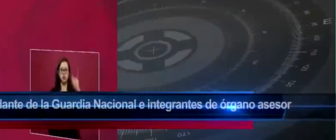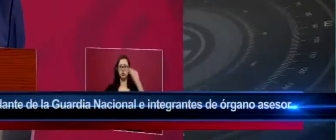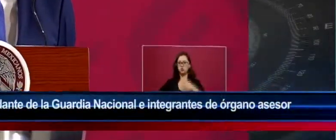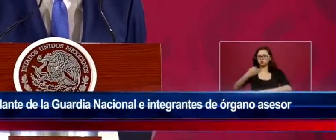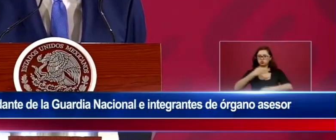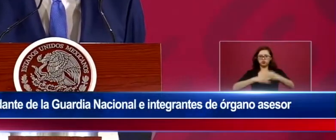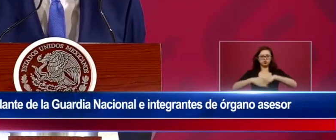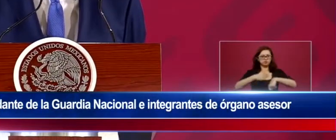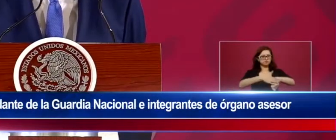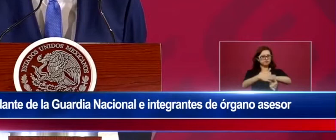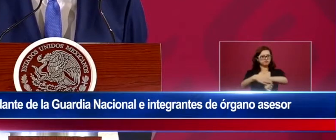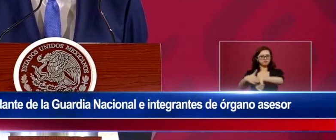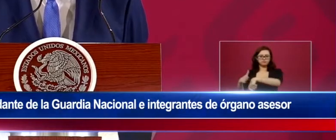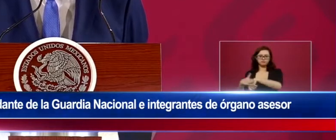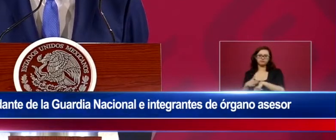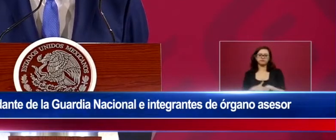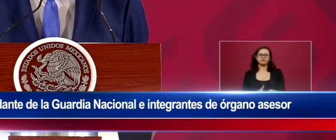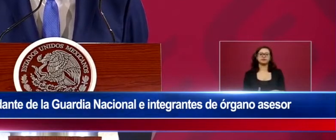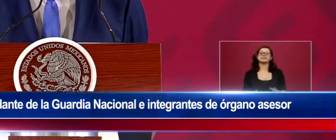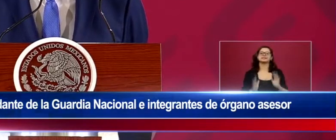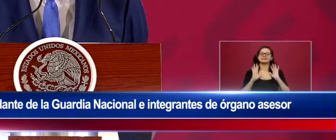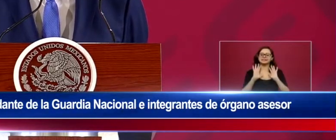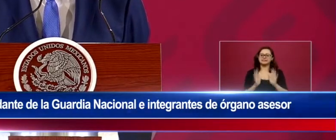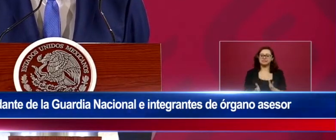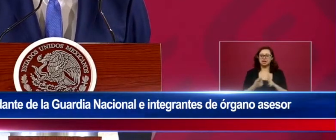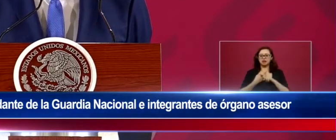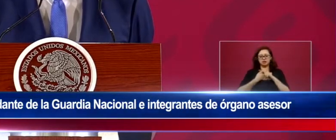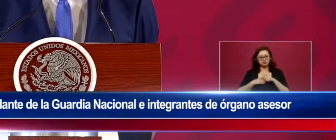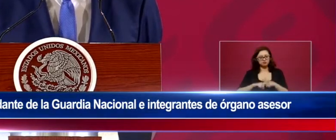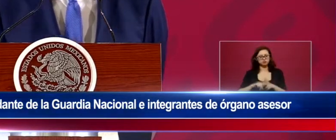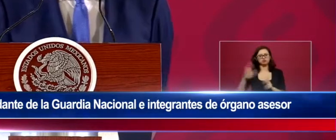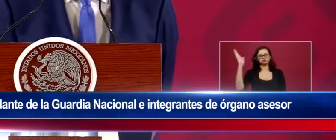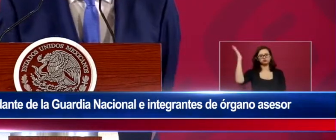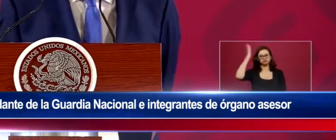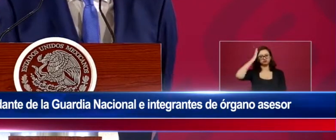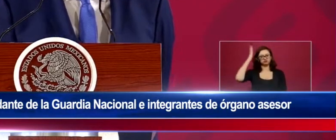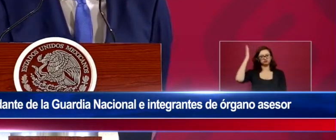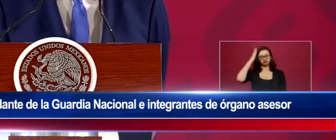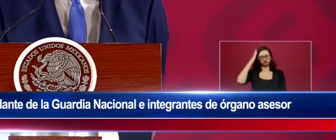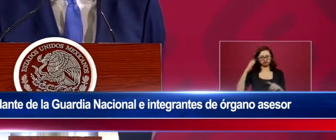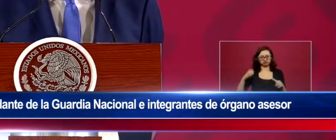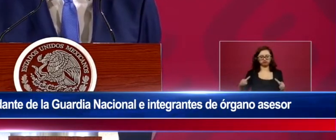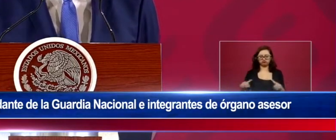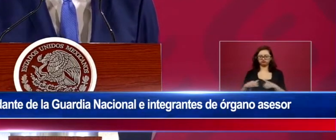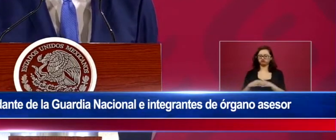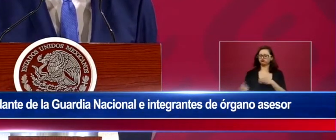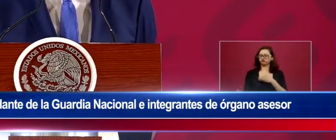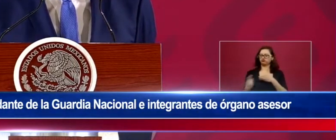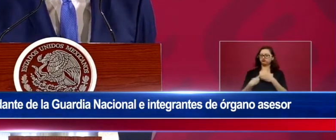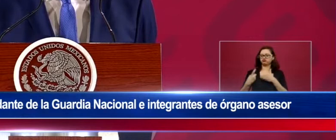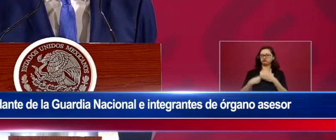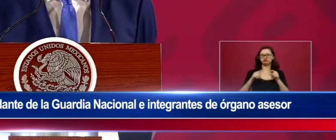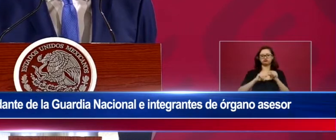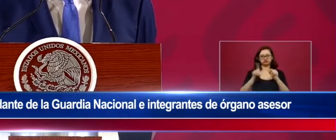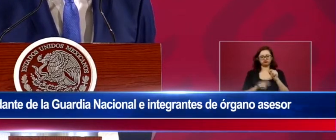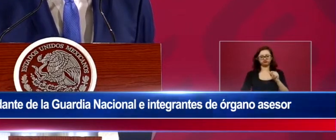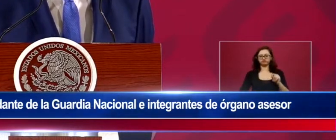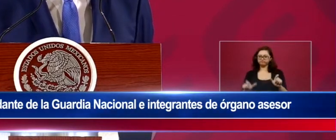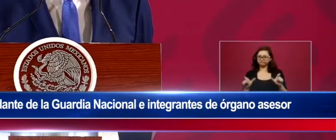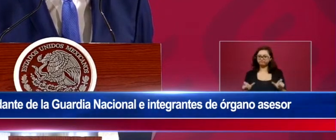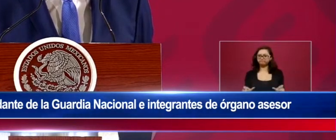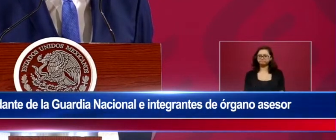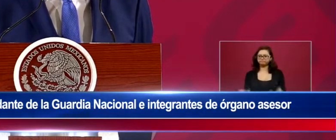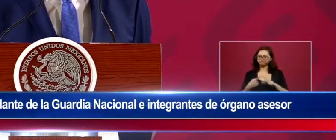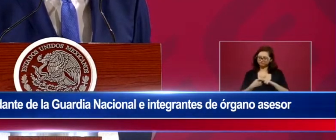Ya hay mando para la Guardia Nacional.